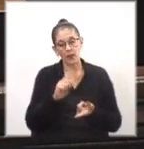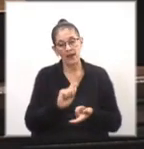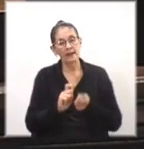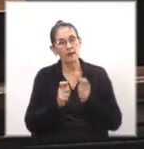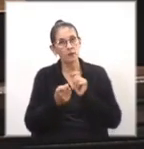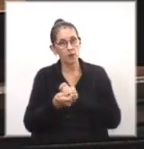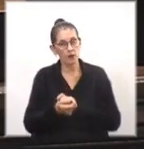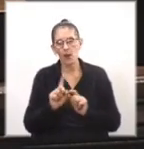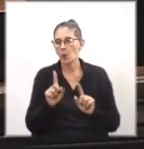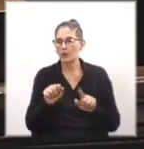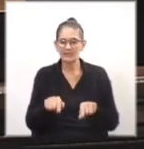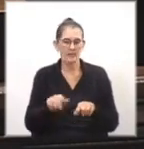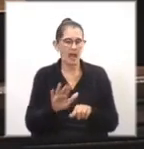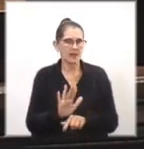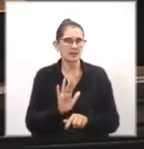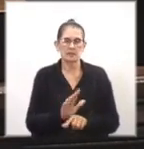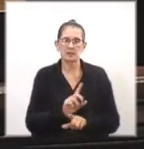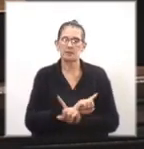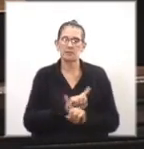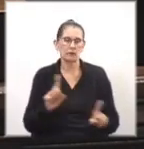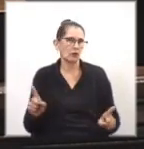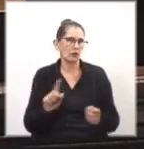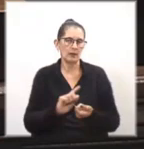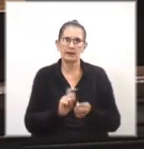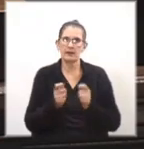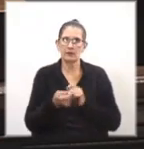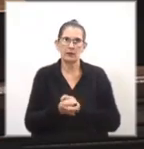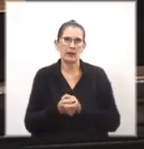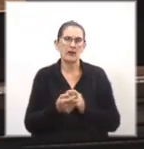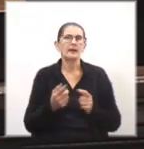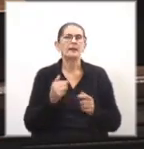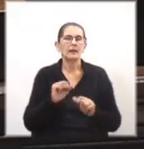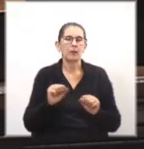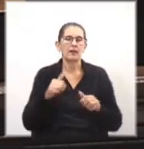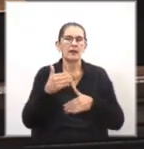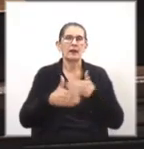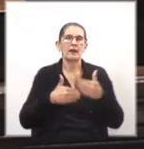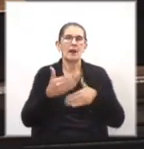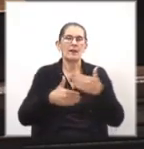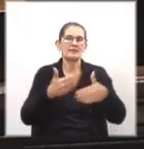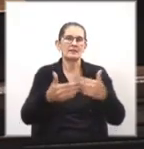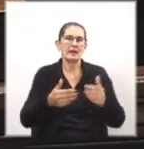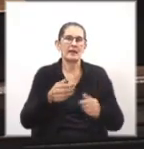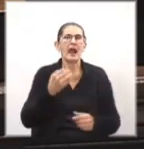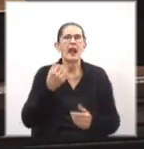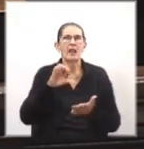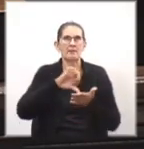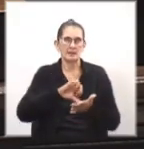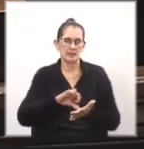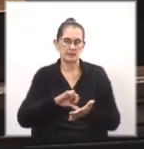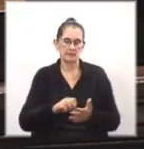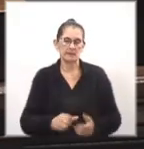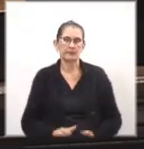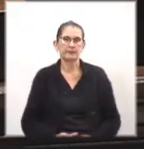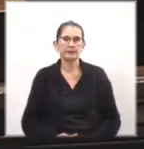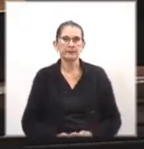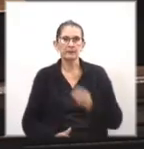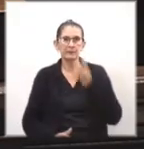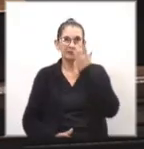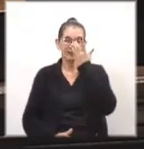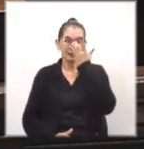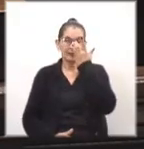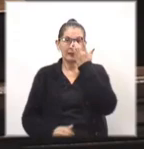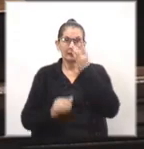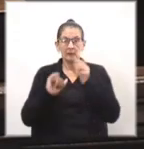no es esta la reforma que hará avanzar a nuestro país. En segundo